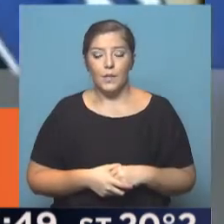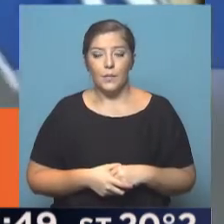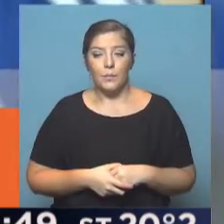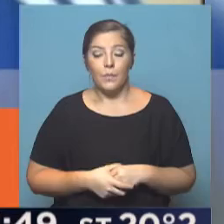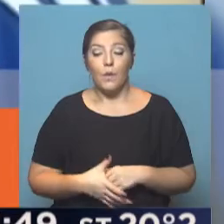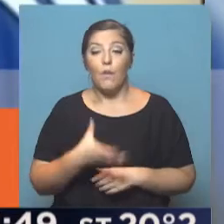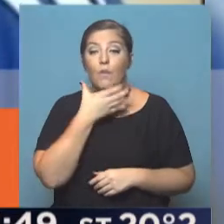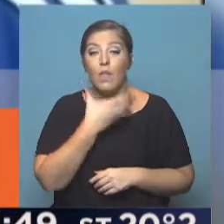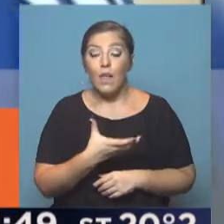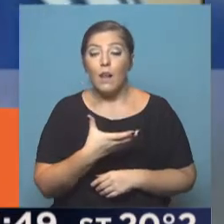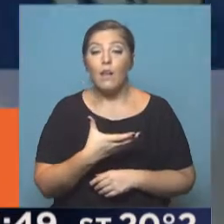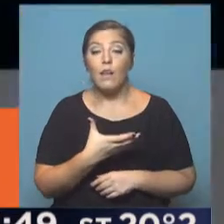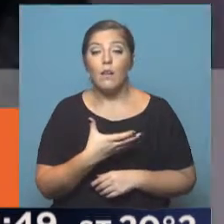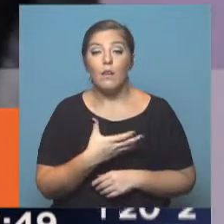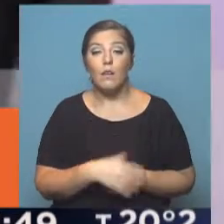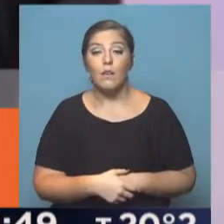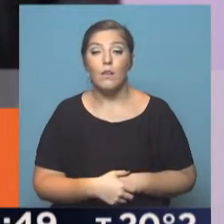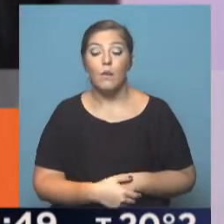Fidel Castro nos dejó.